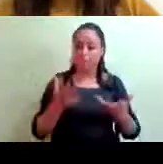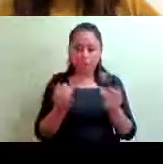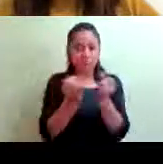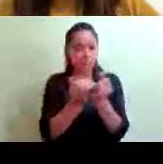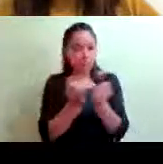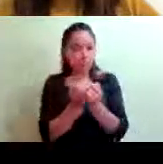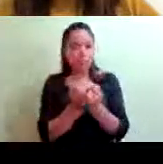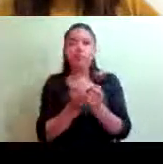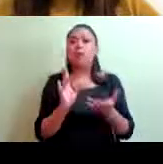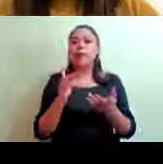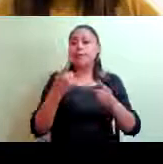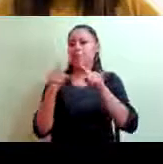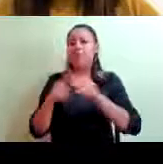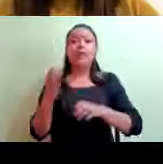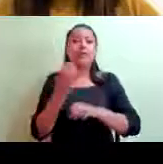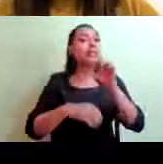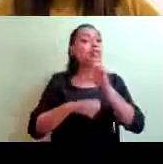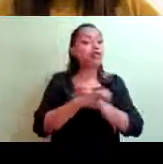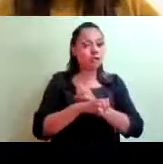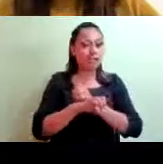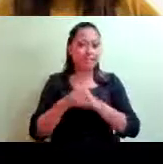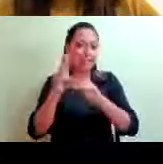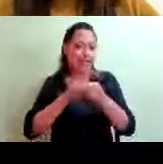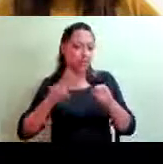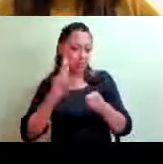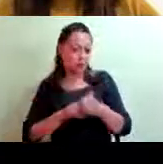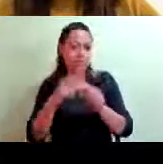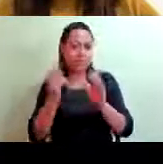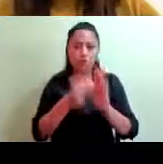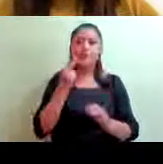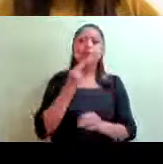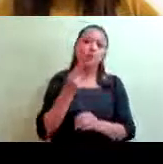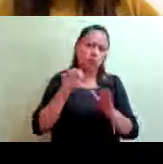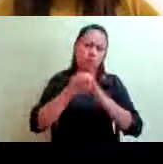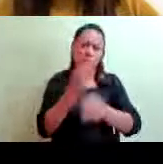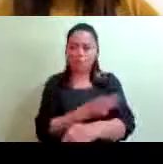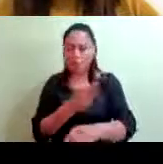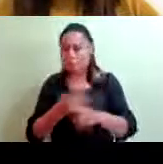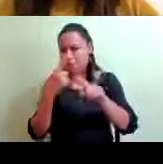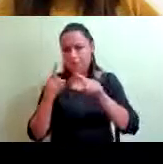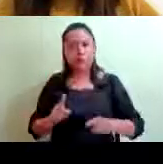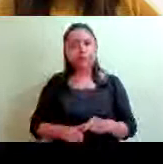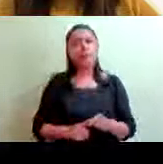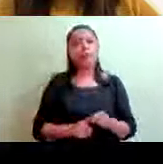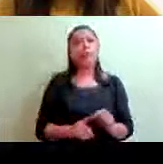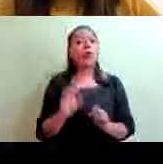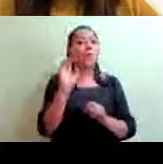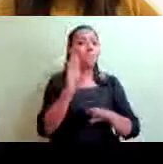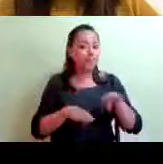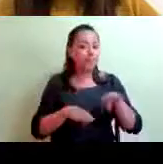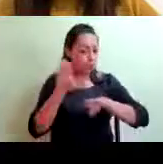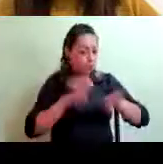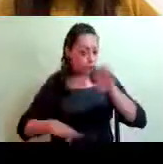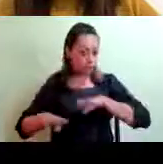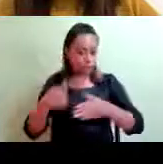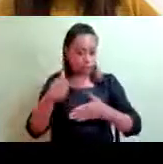combustibles renovables como la leña, la turba, el lignito. Las materias primas de origen biótico, digo, no es el caso de la Ciudad de México, pero